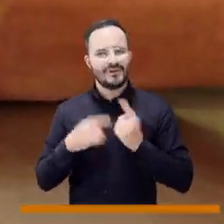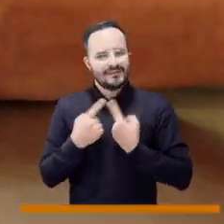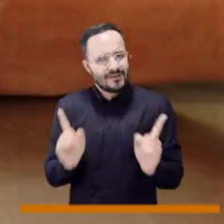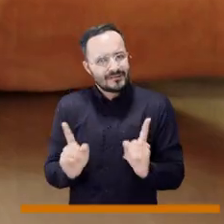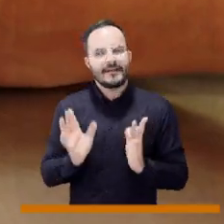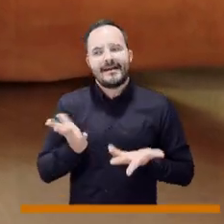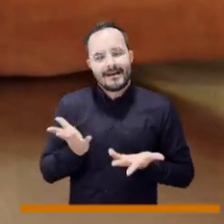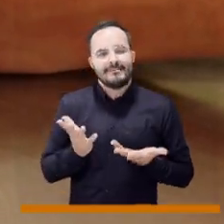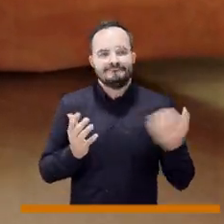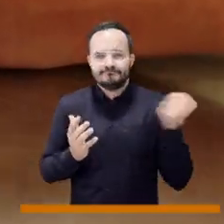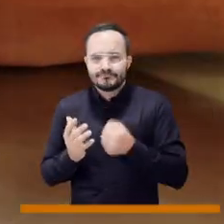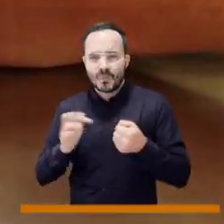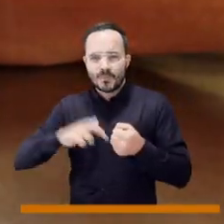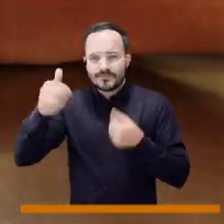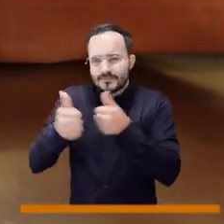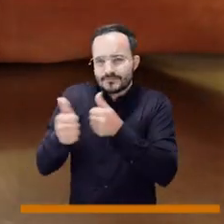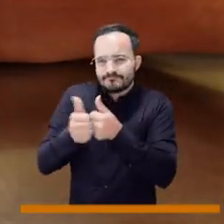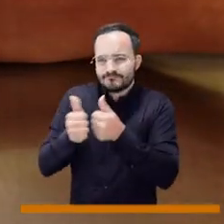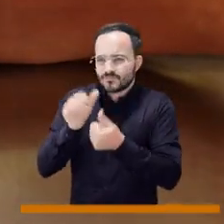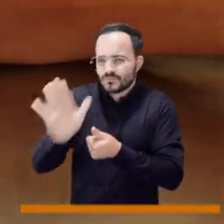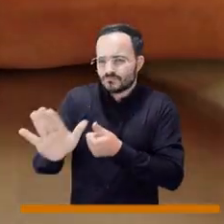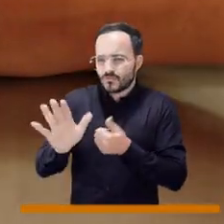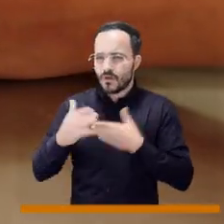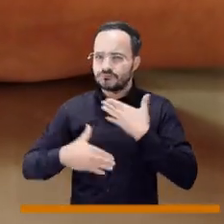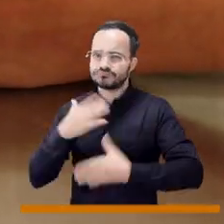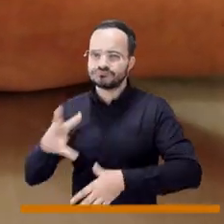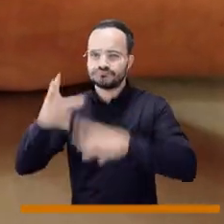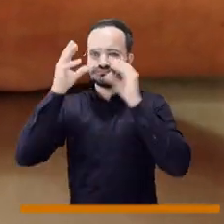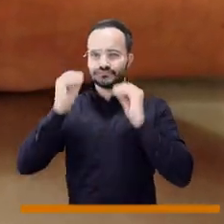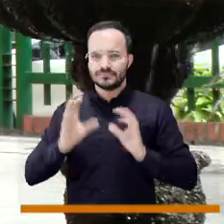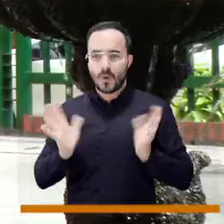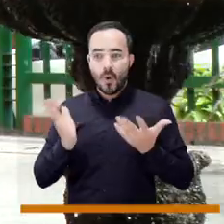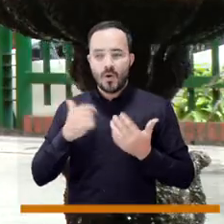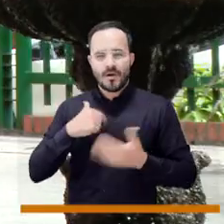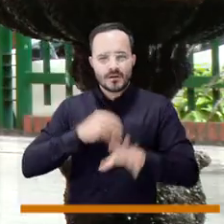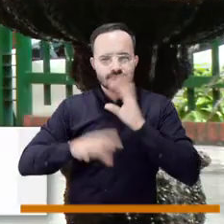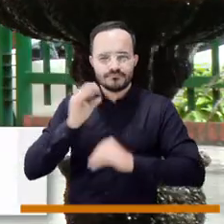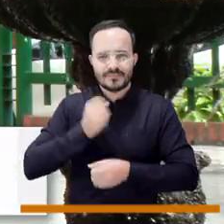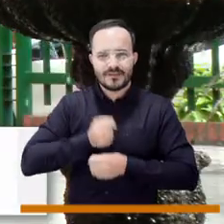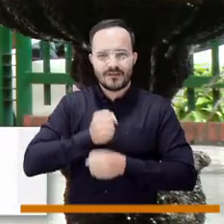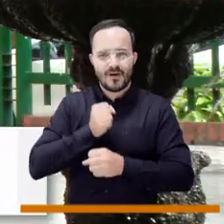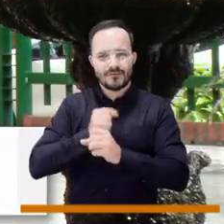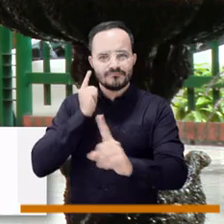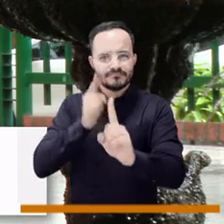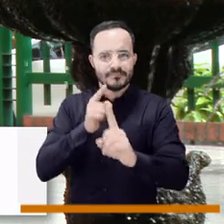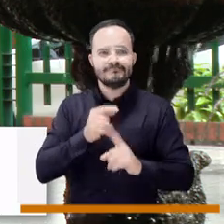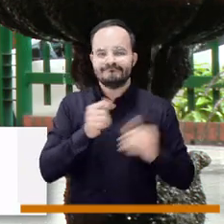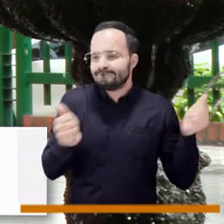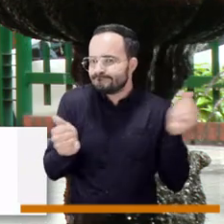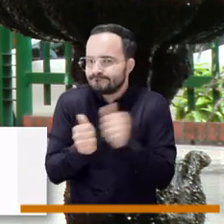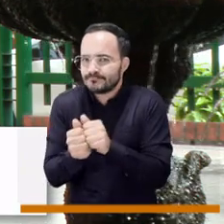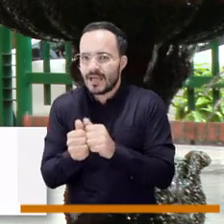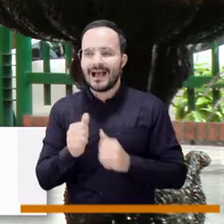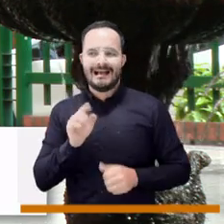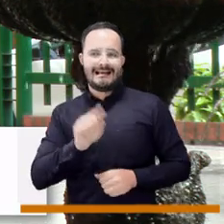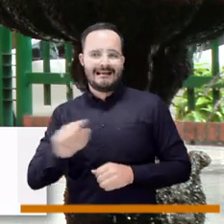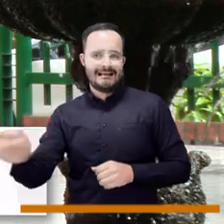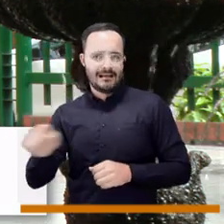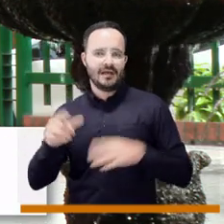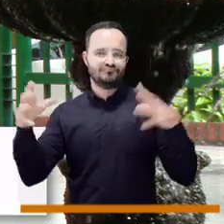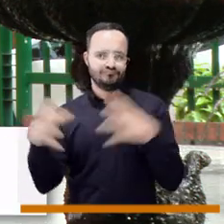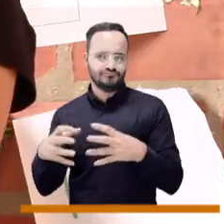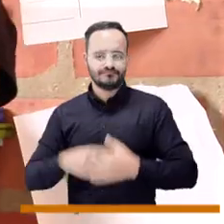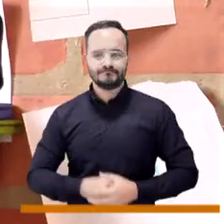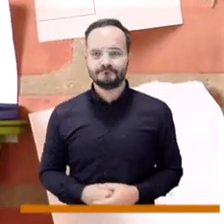requieren también de un acompañamiento, en este caso para su ruta educativa o su ruta laboral, ¿cierto? Depende como del objetivo